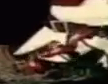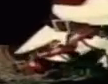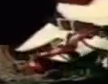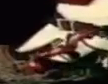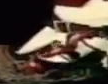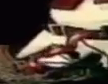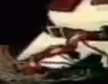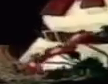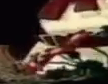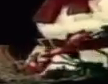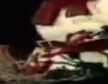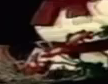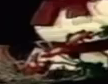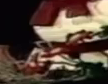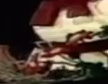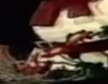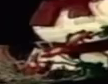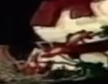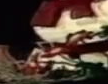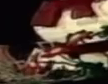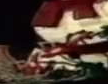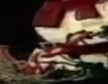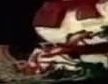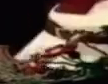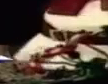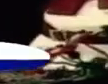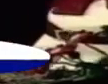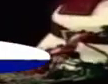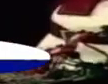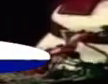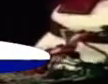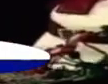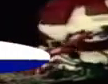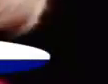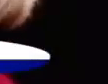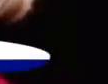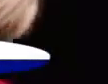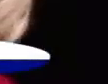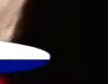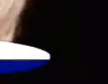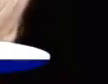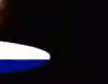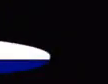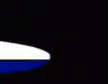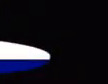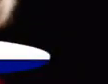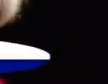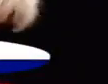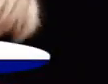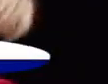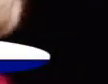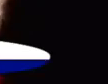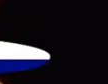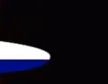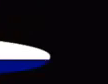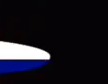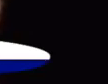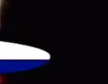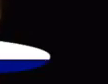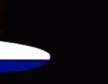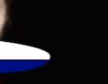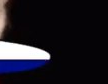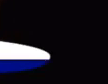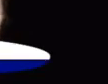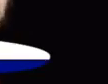para enseñarle a conocerse a sí mismo. Si te gustan los cuentos, aquí está